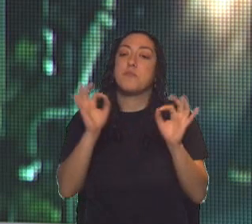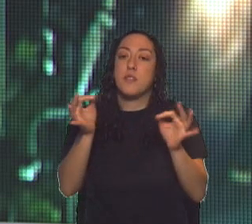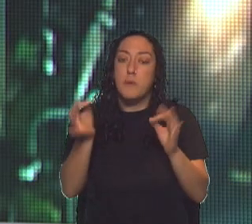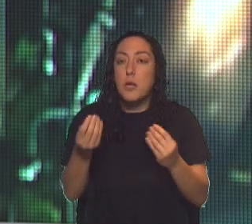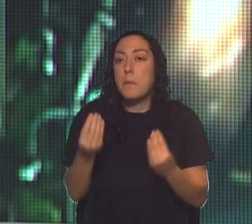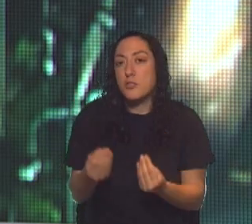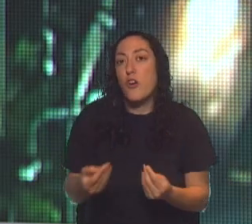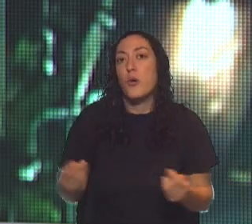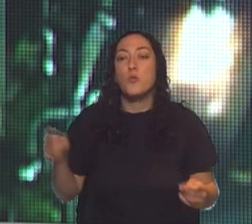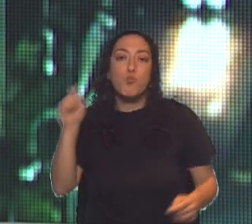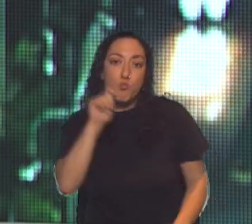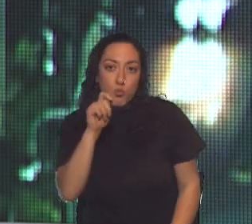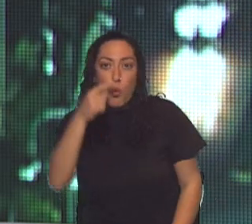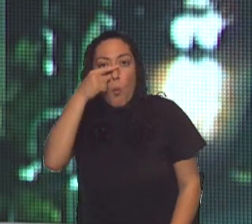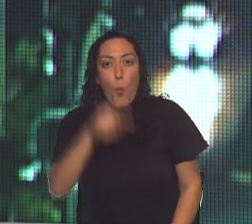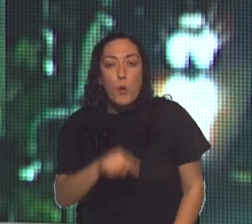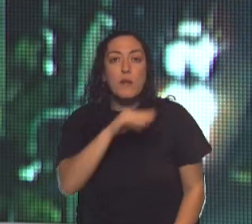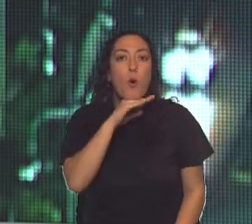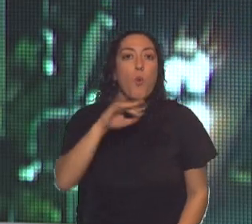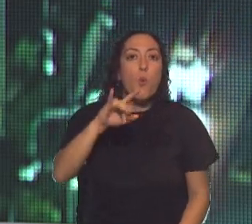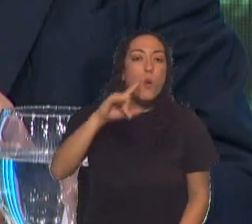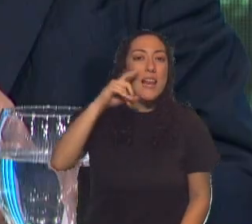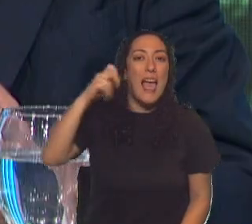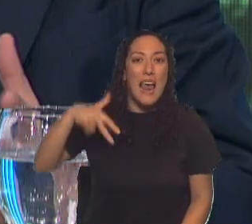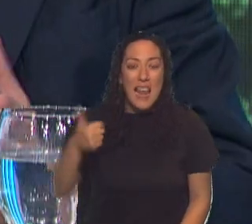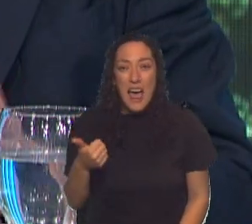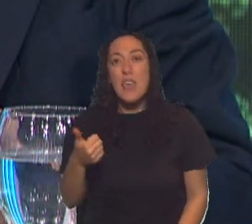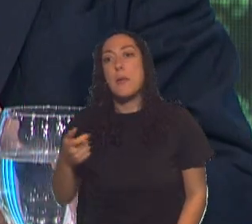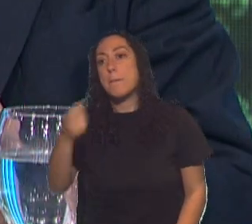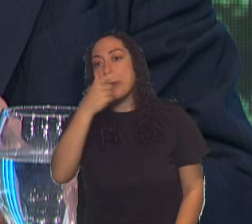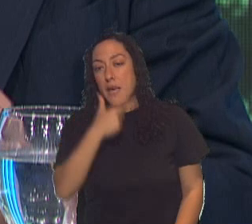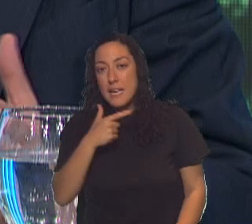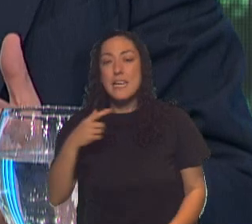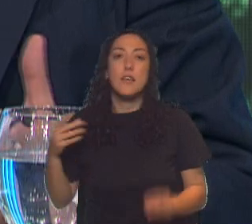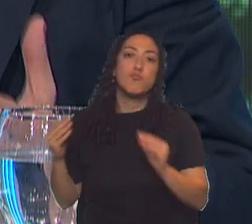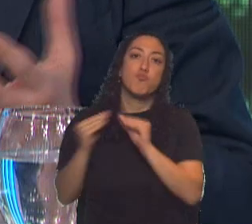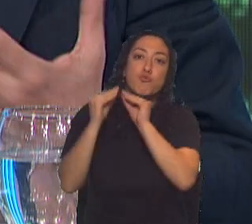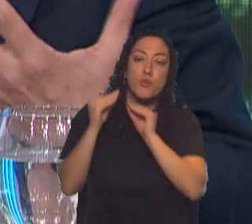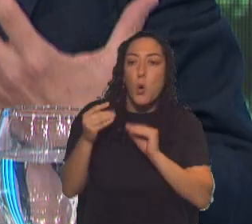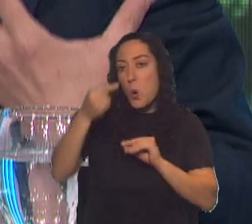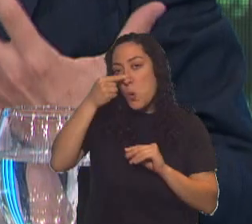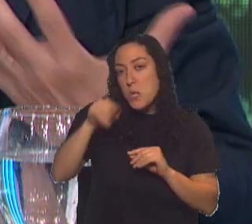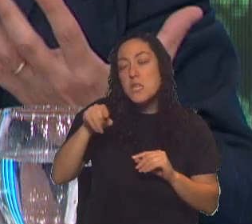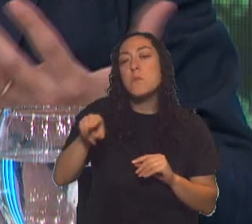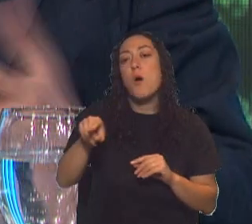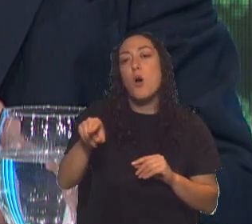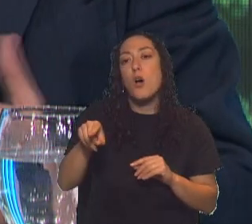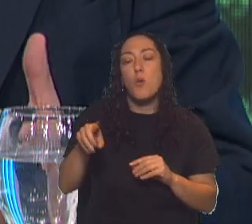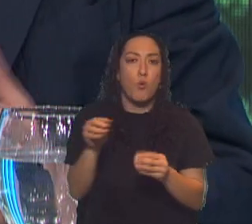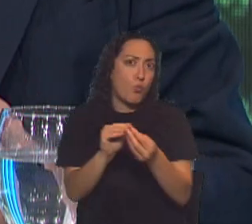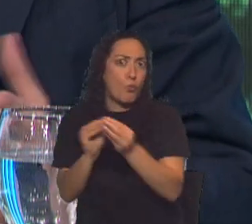final de de Juliana con con macri que fue de Juliana Guada de la esposa de macri con él que fue como muy